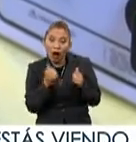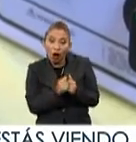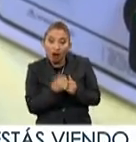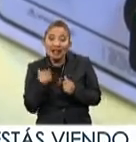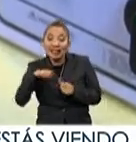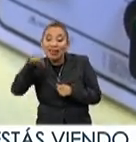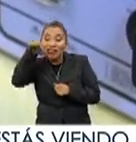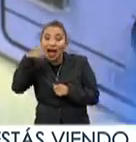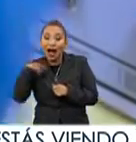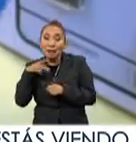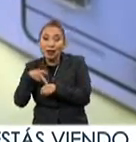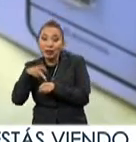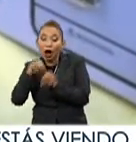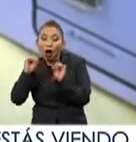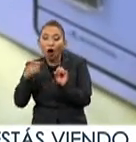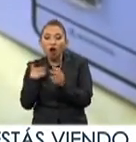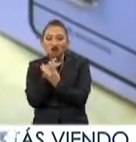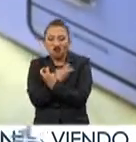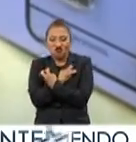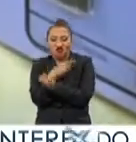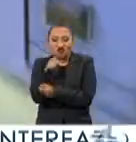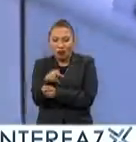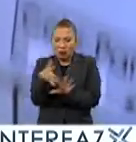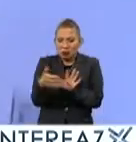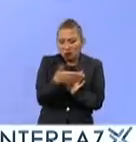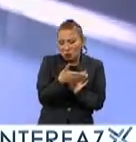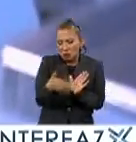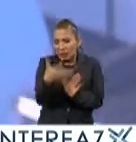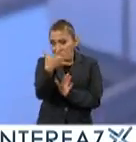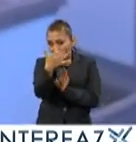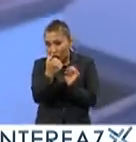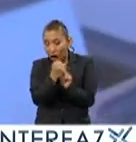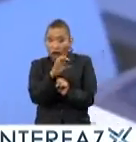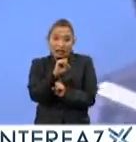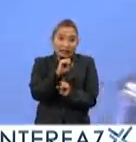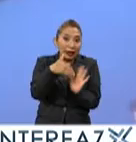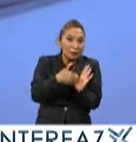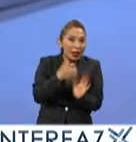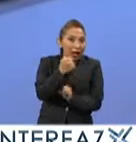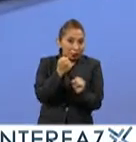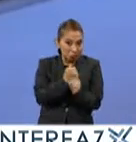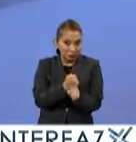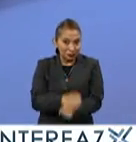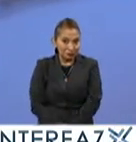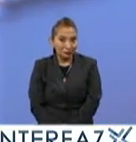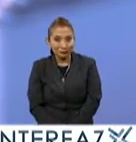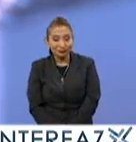y la edad de una roca o un fósil, alrededor de los últimos 50 o 60.000 años.